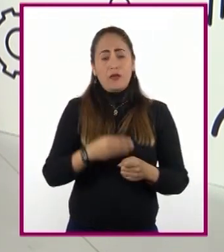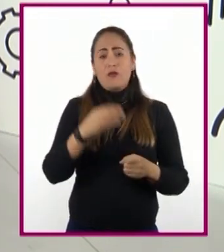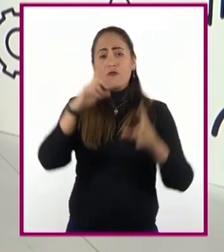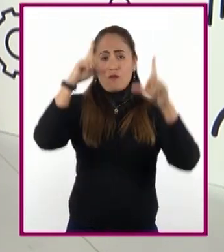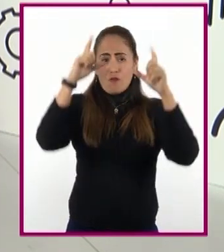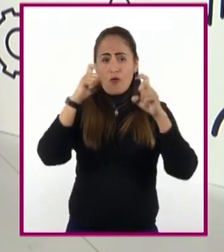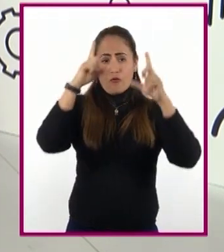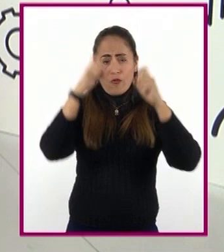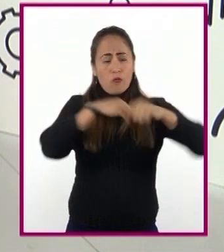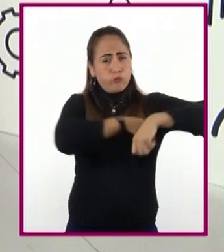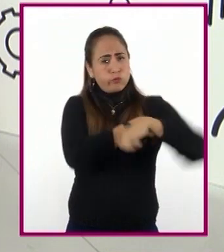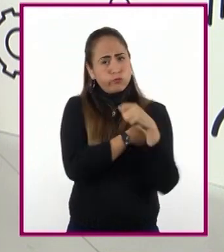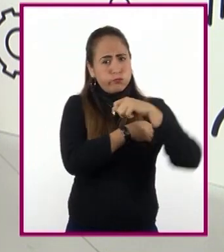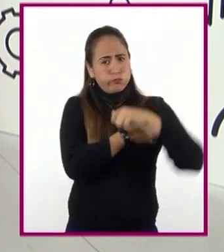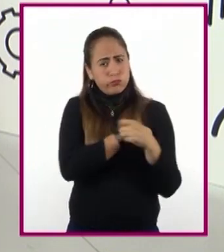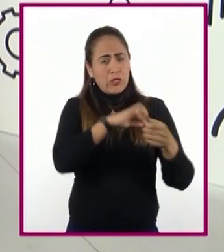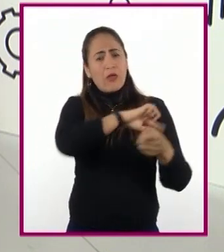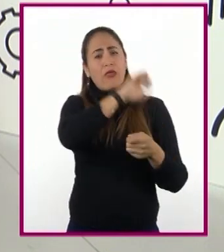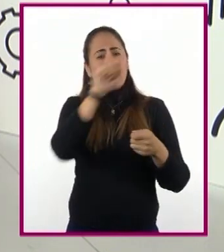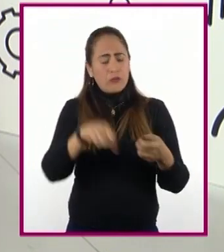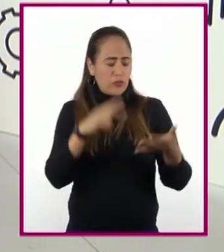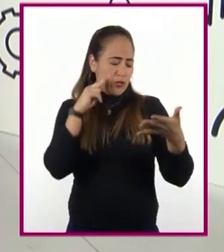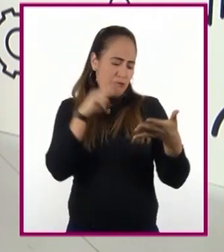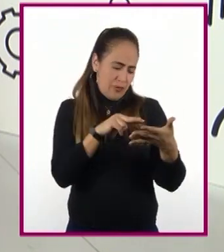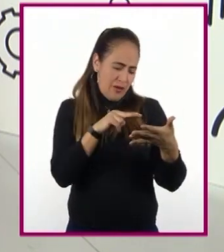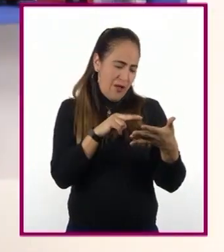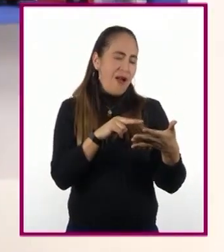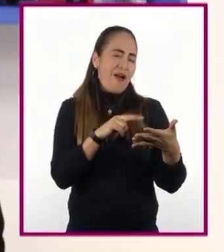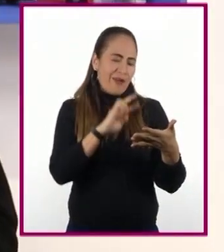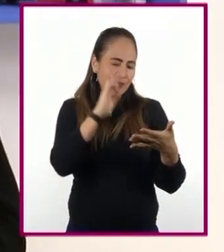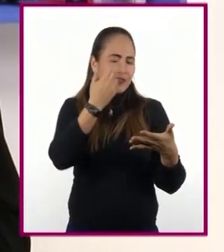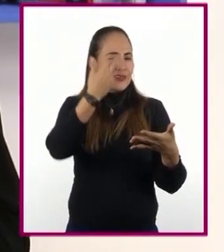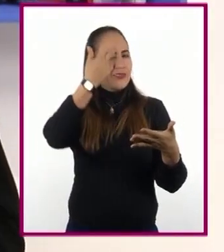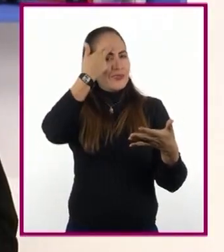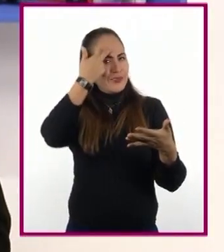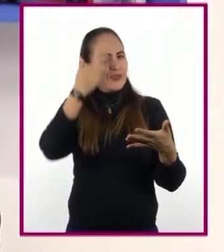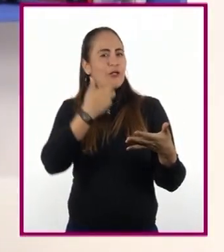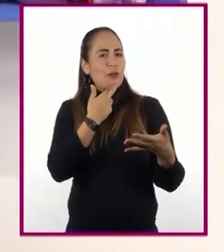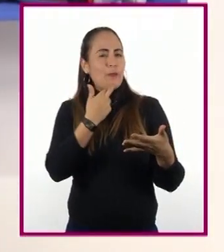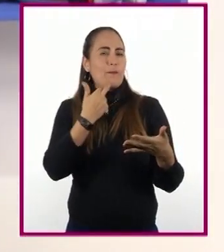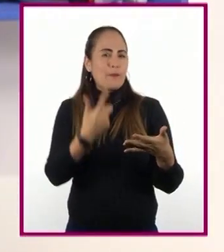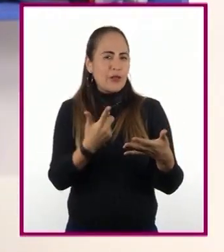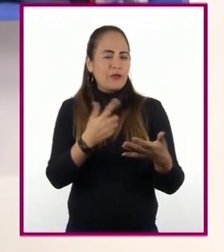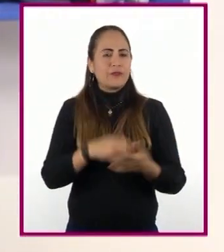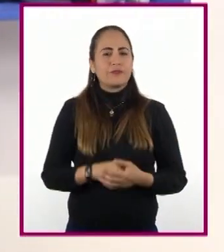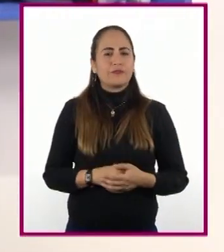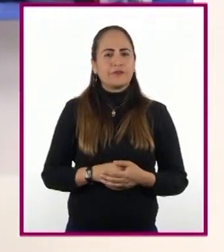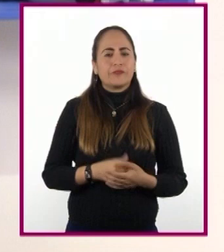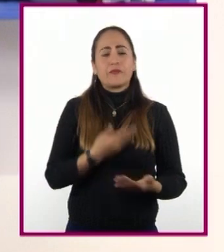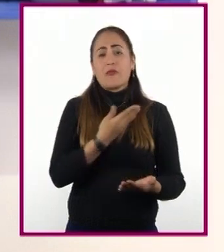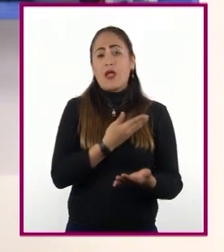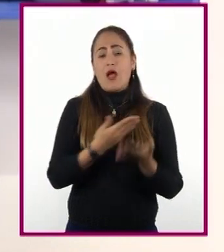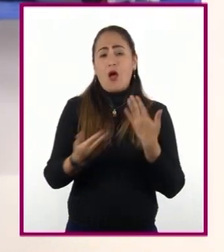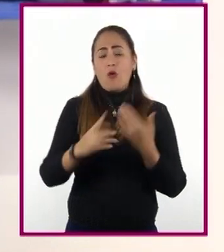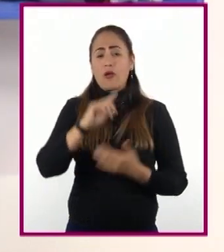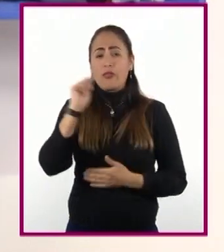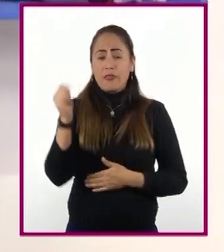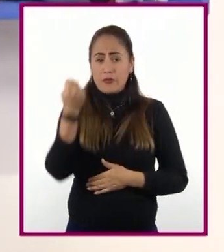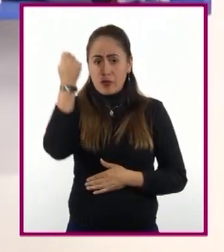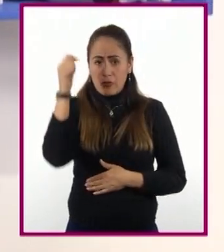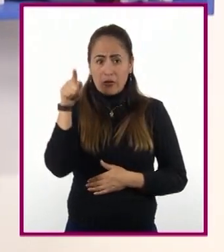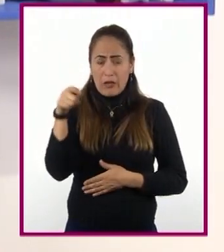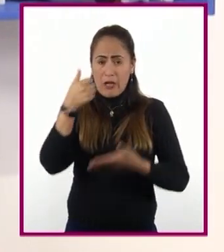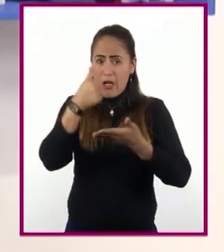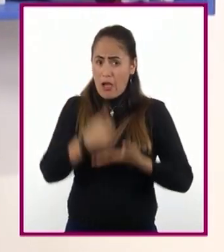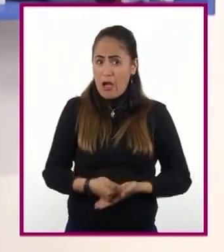fotografías podemos recordar momentos con más detalle. Hoy en día la tecnología nos permite incluso poder